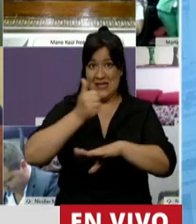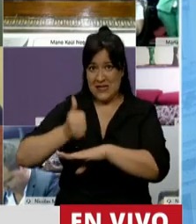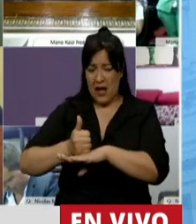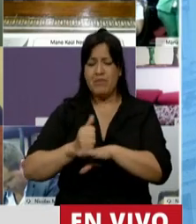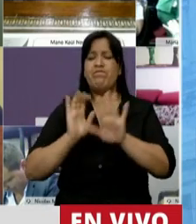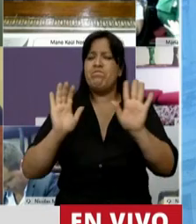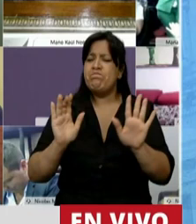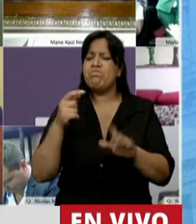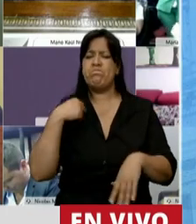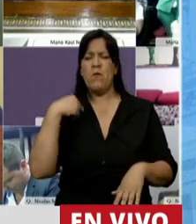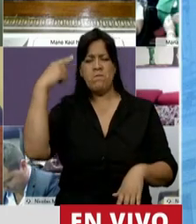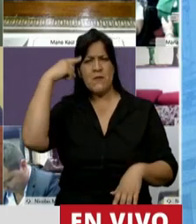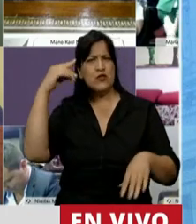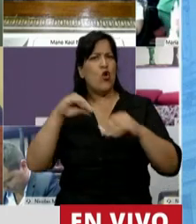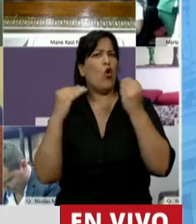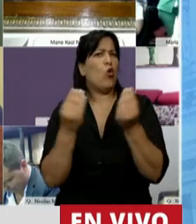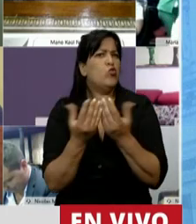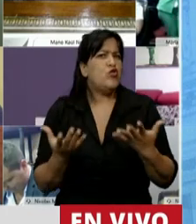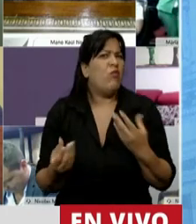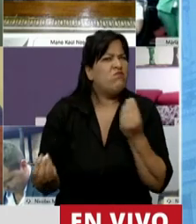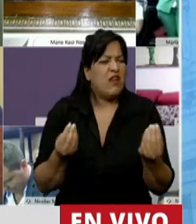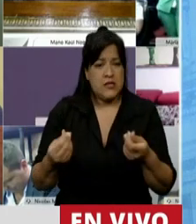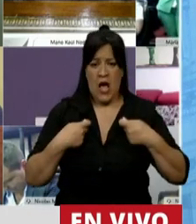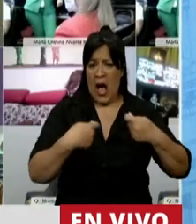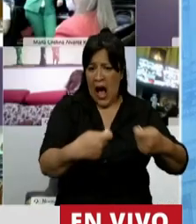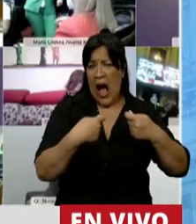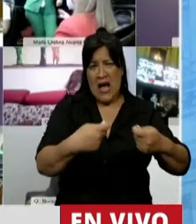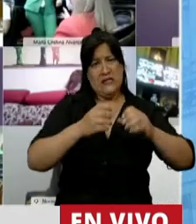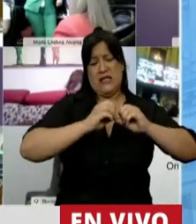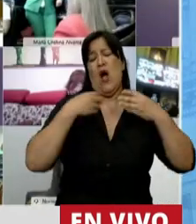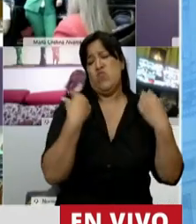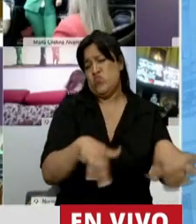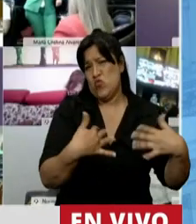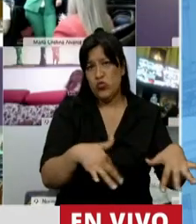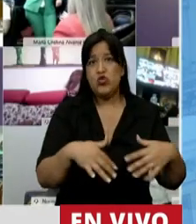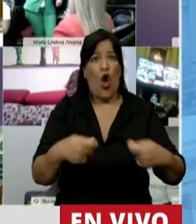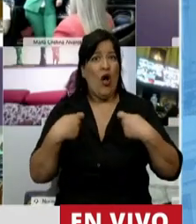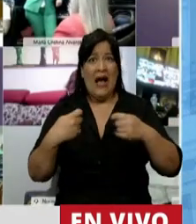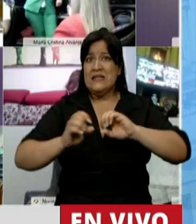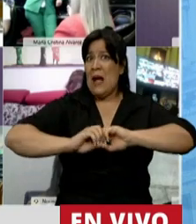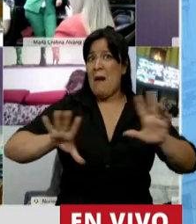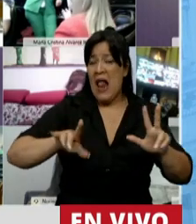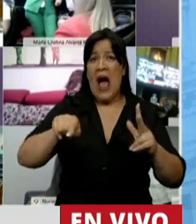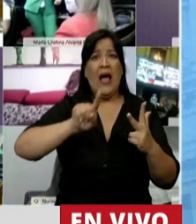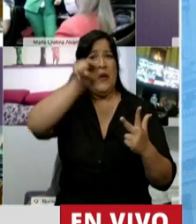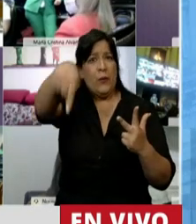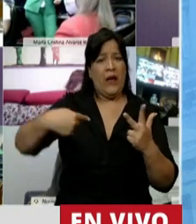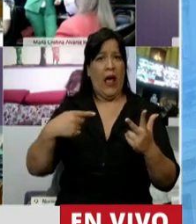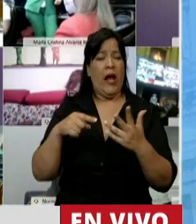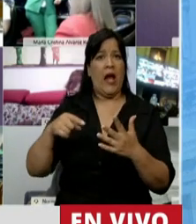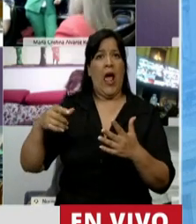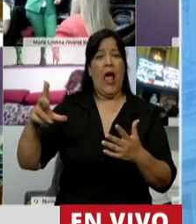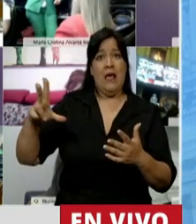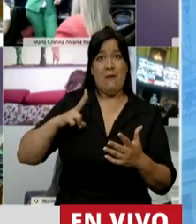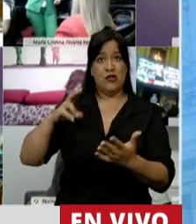uno puede concluir en que se gasta mucho, se gasta mal, y eso hace que se espanten a